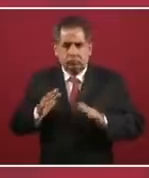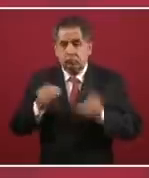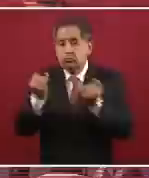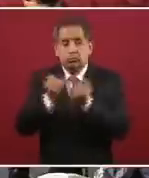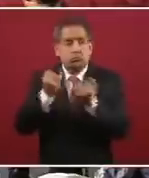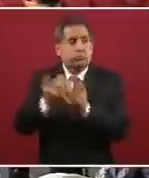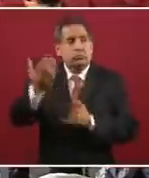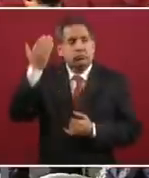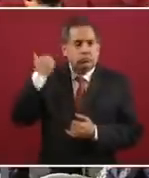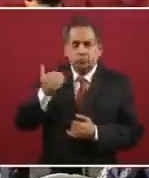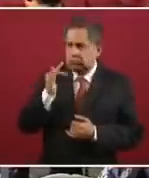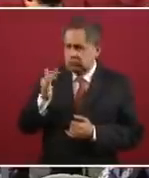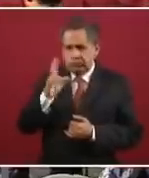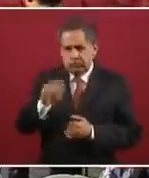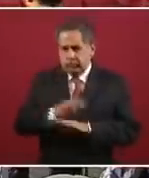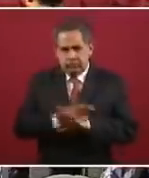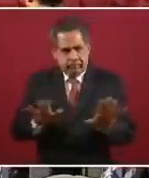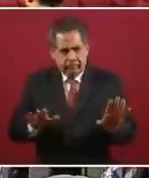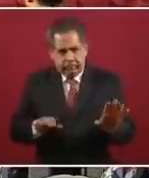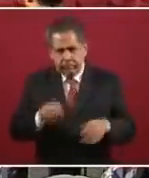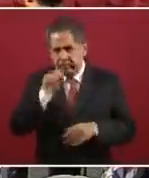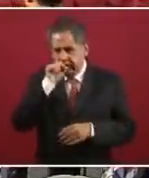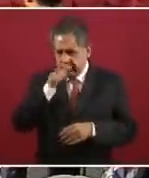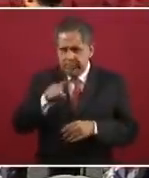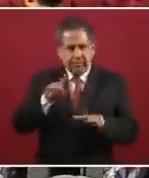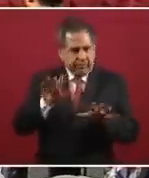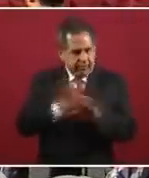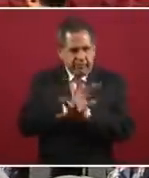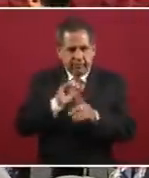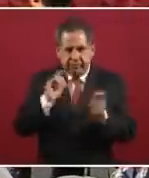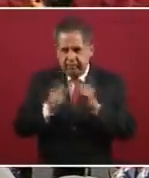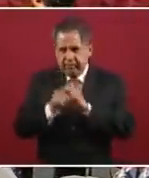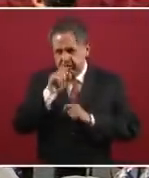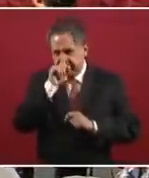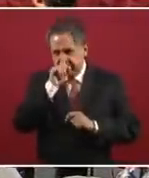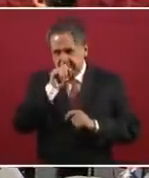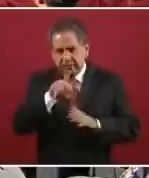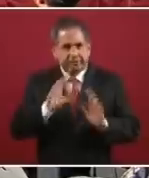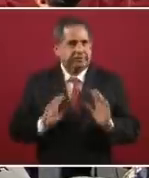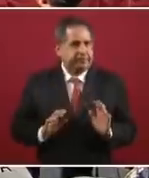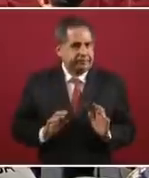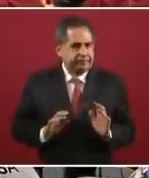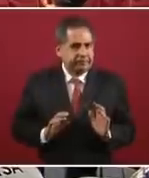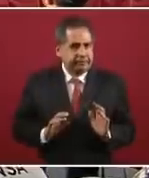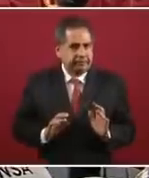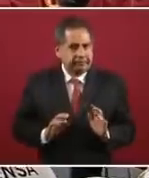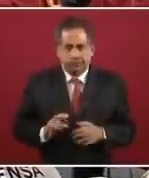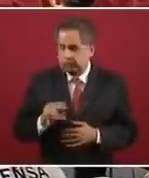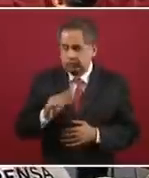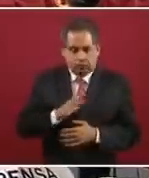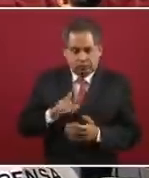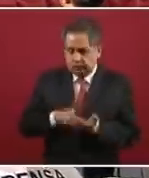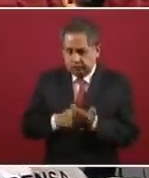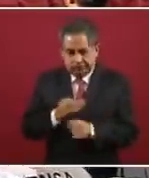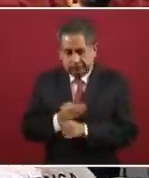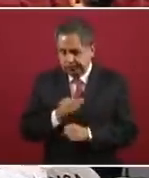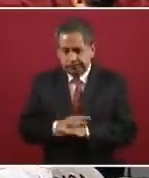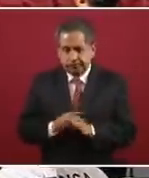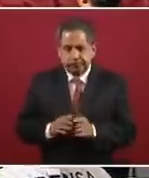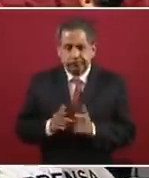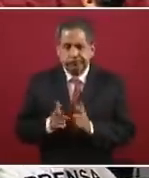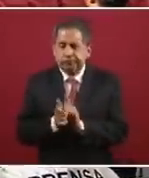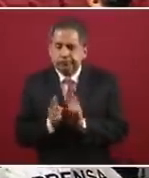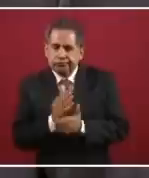antes. También en eso, o sea, no hay